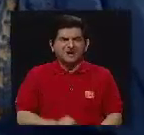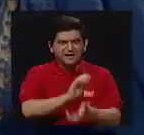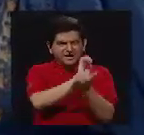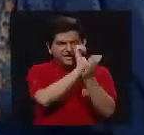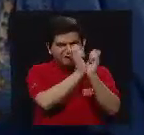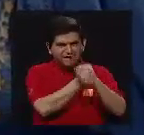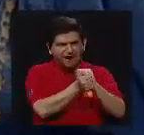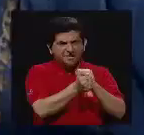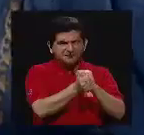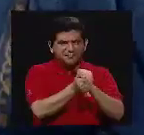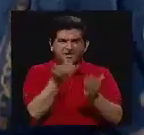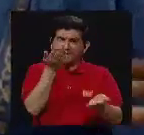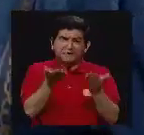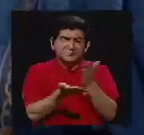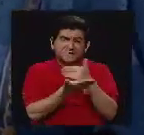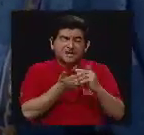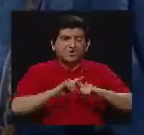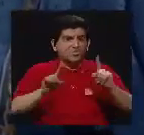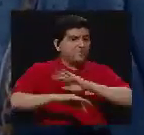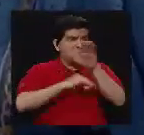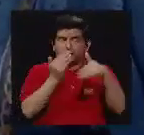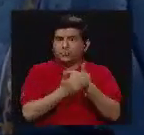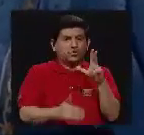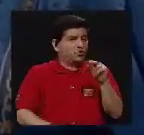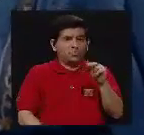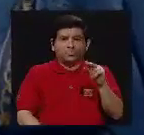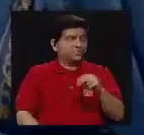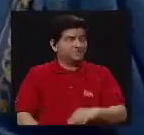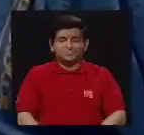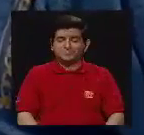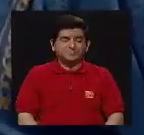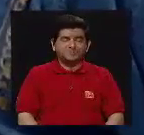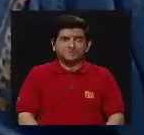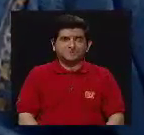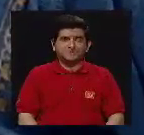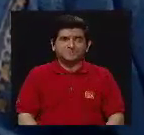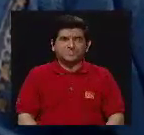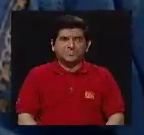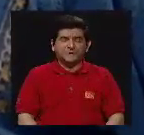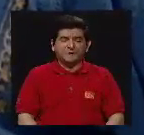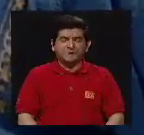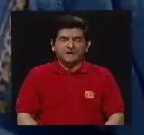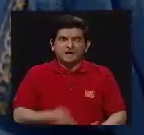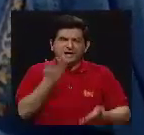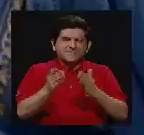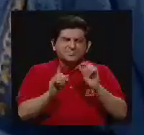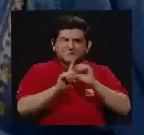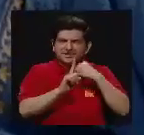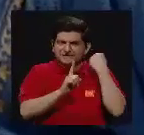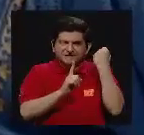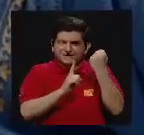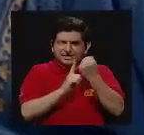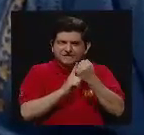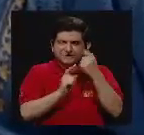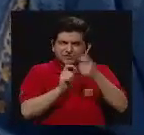pues cambia lo que cambia, pero no puede cambiarlo todo. Entonces el punto